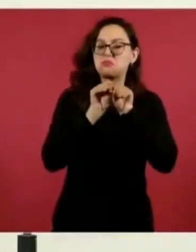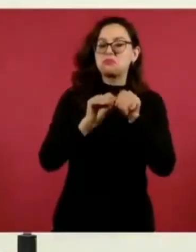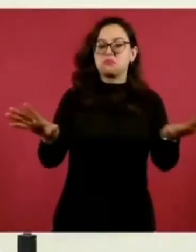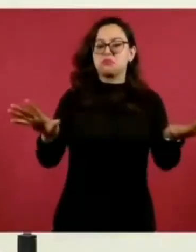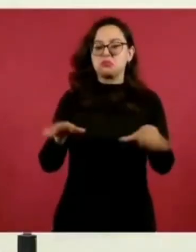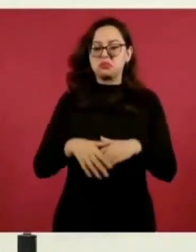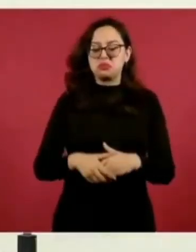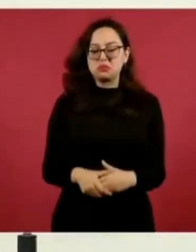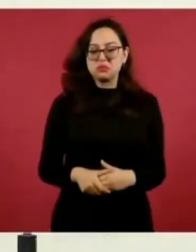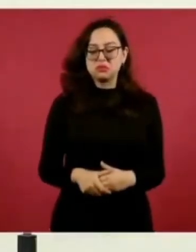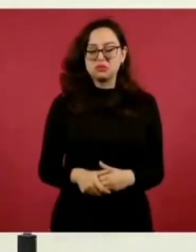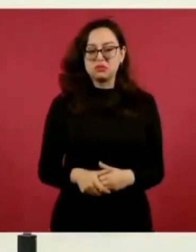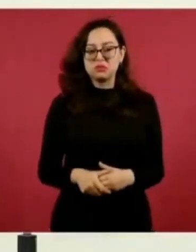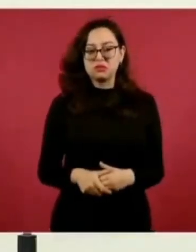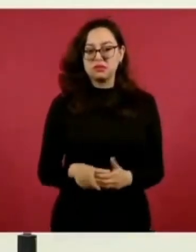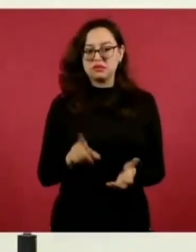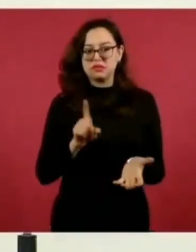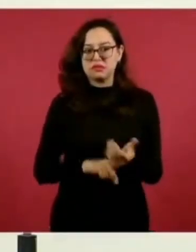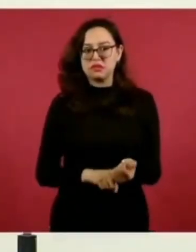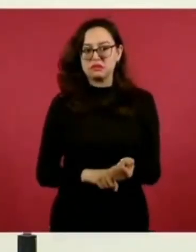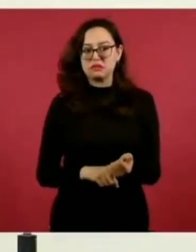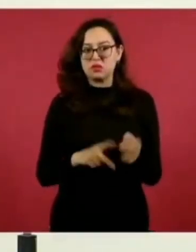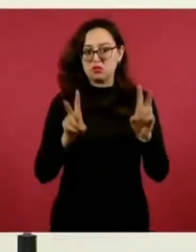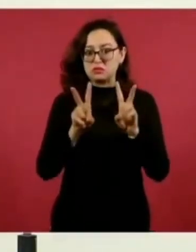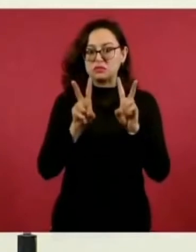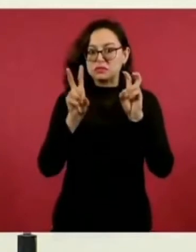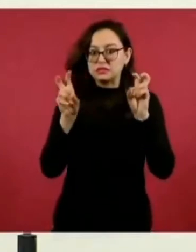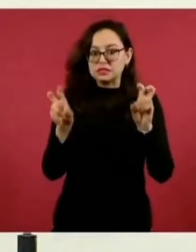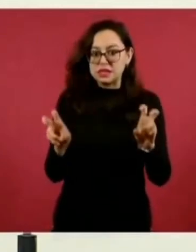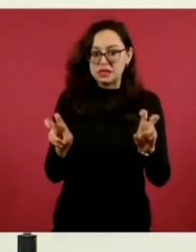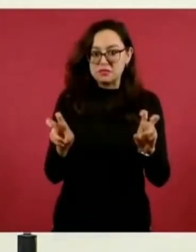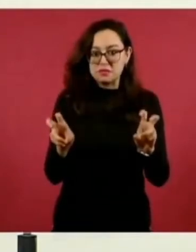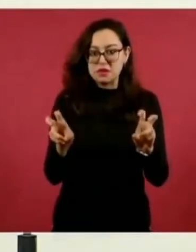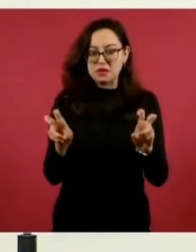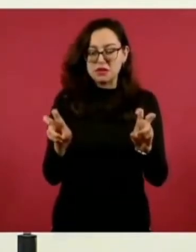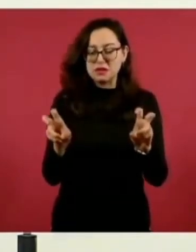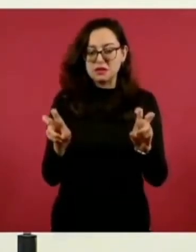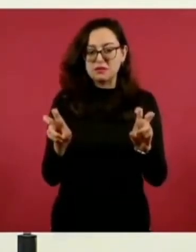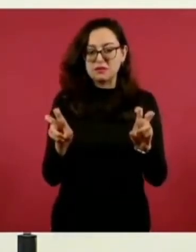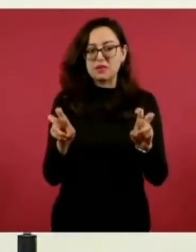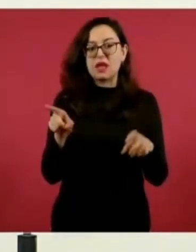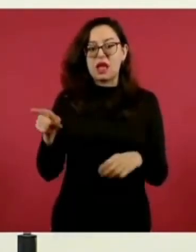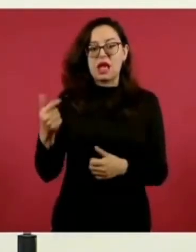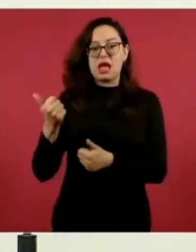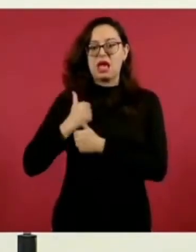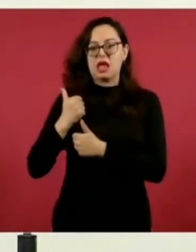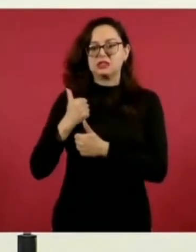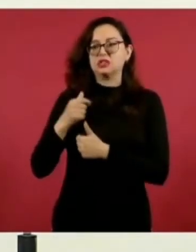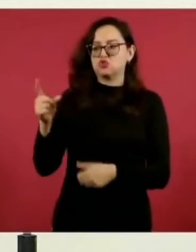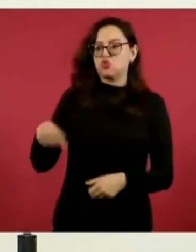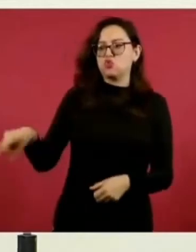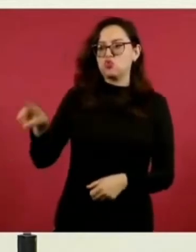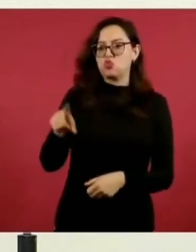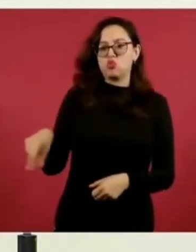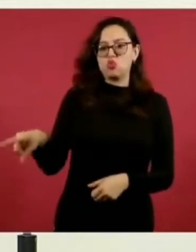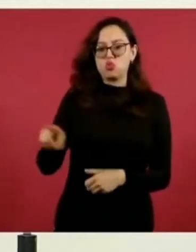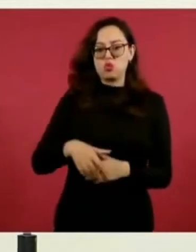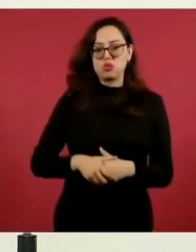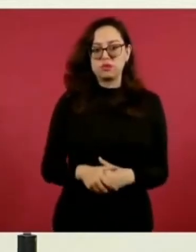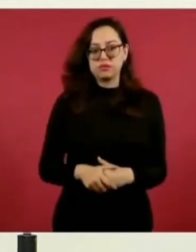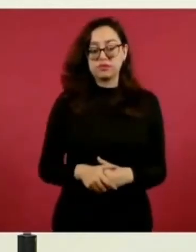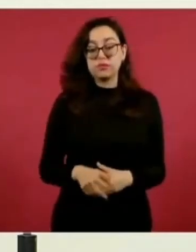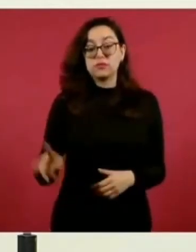un capítulo lo titula así: fue el ejército,